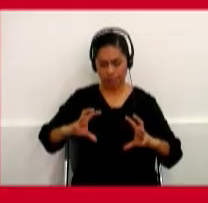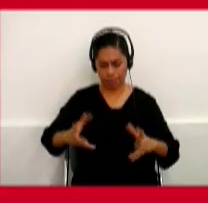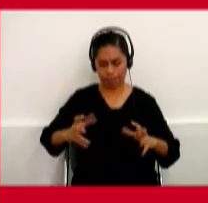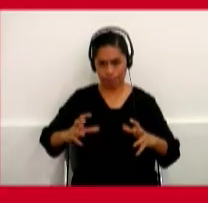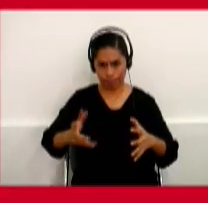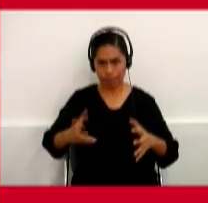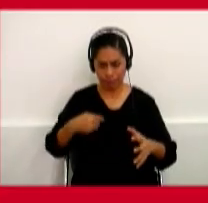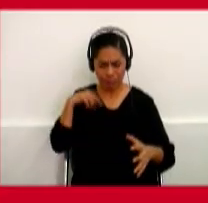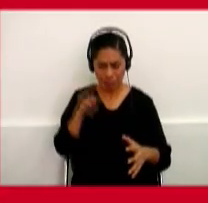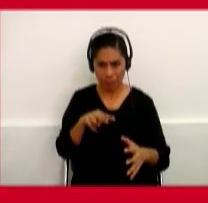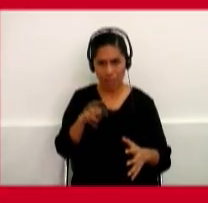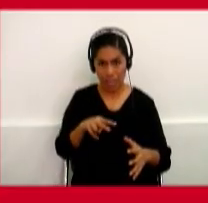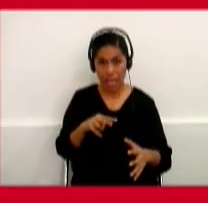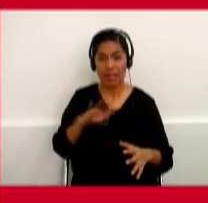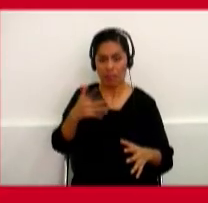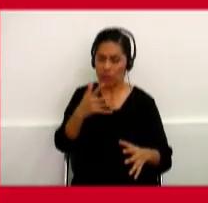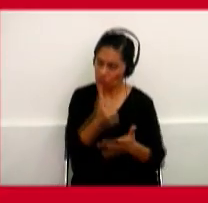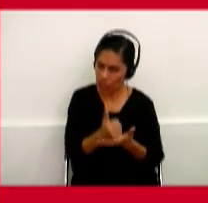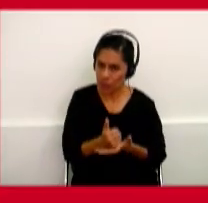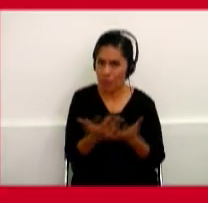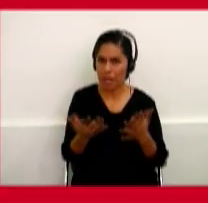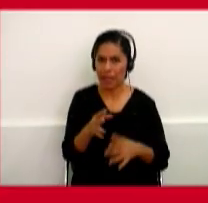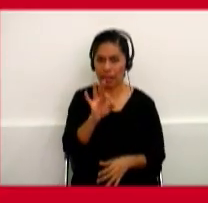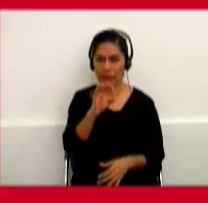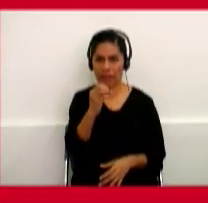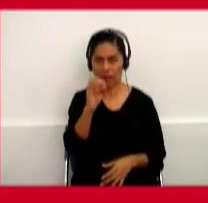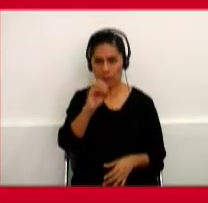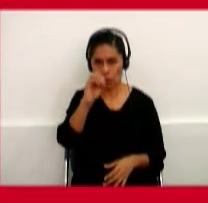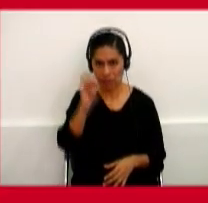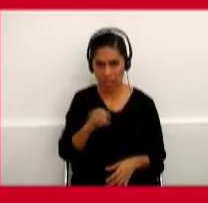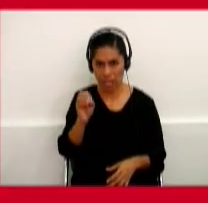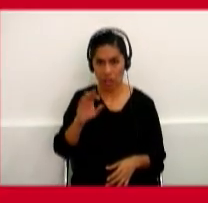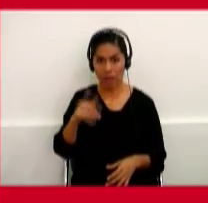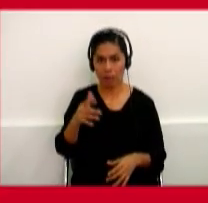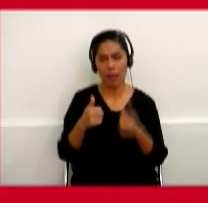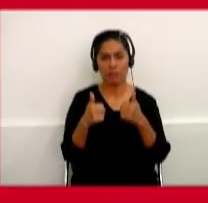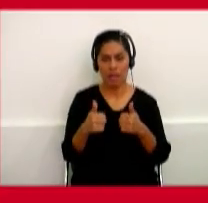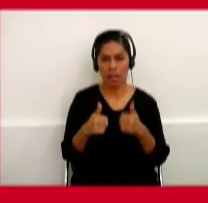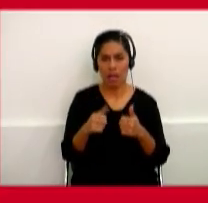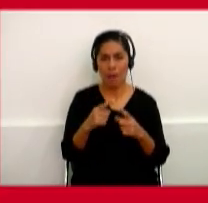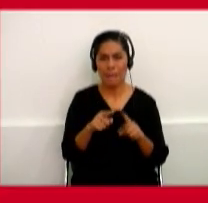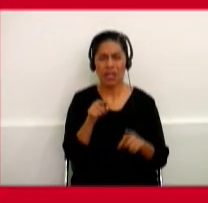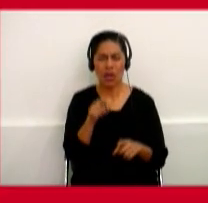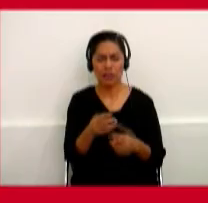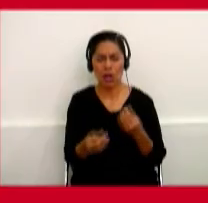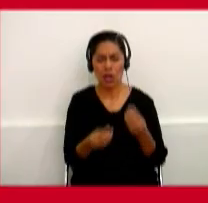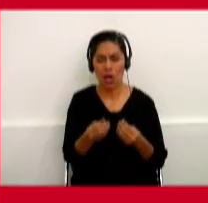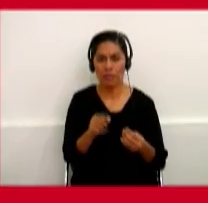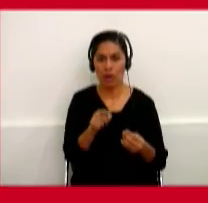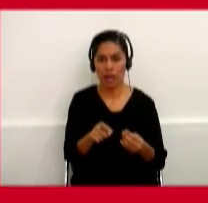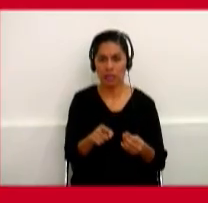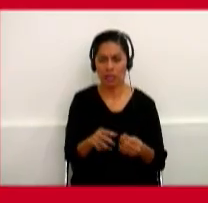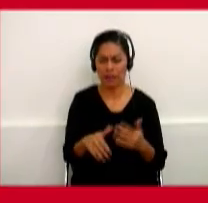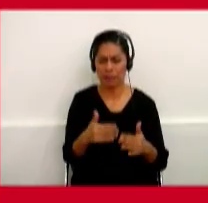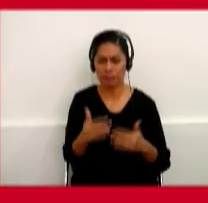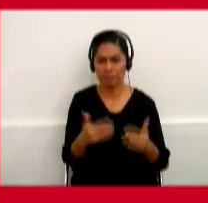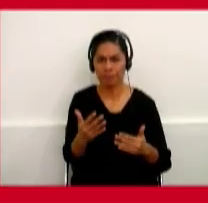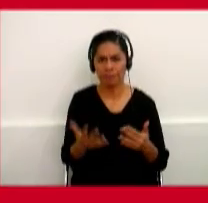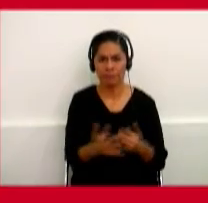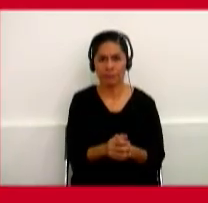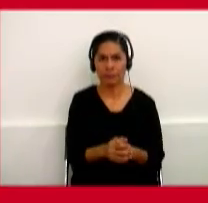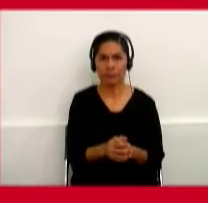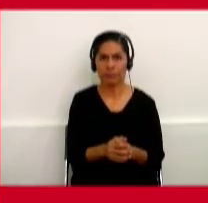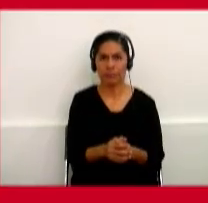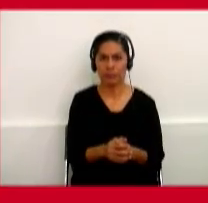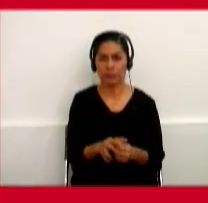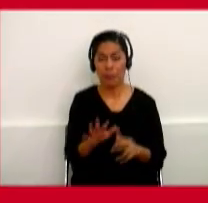mayor al 60%. O sea, el modelo es de clasificación, pero usamos una función de probabilidad que